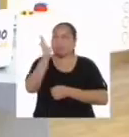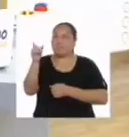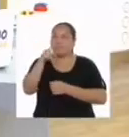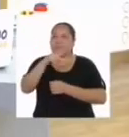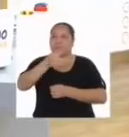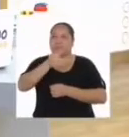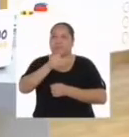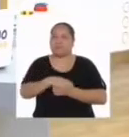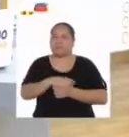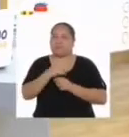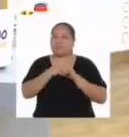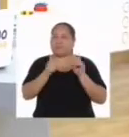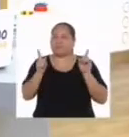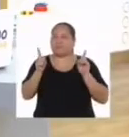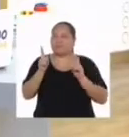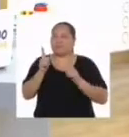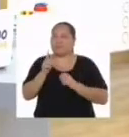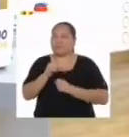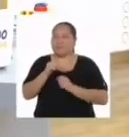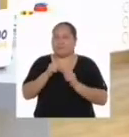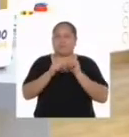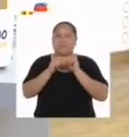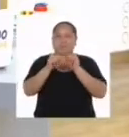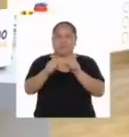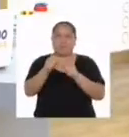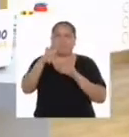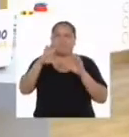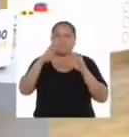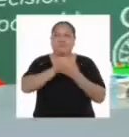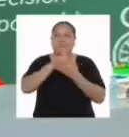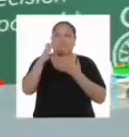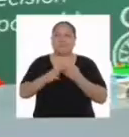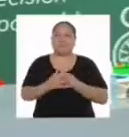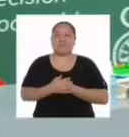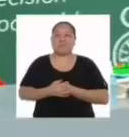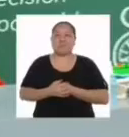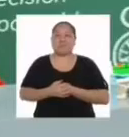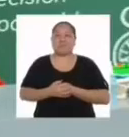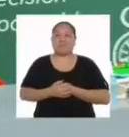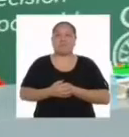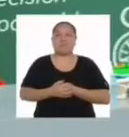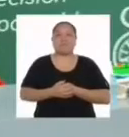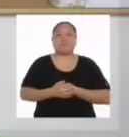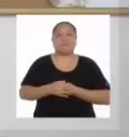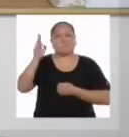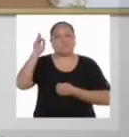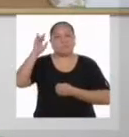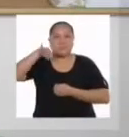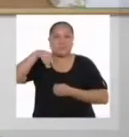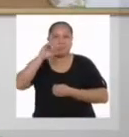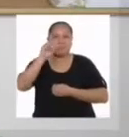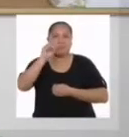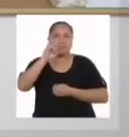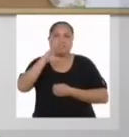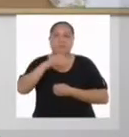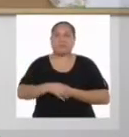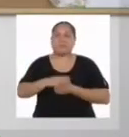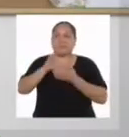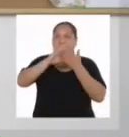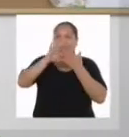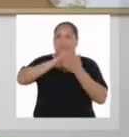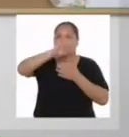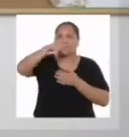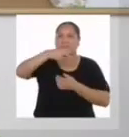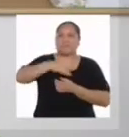esta llave. Pero por ahora, sigamos con la actividad. ¿Profesora Jessica? Disculpa,